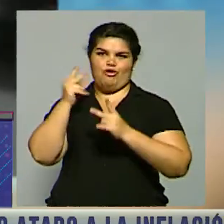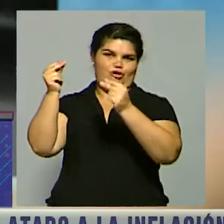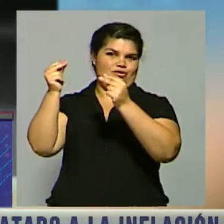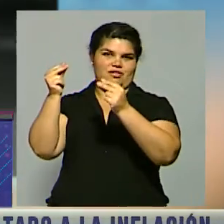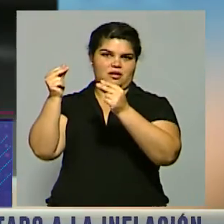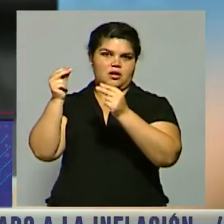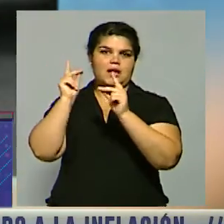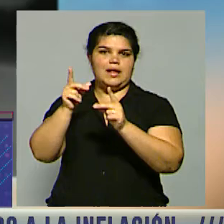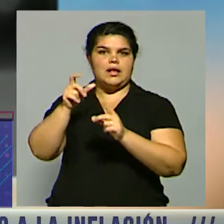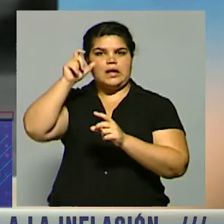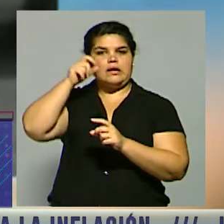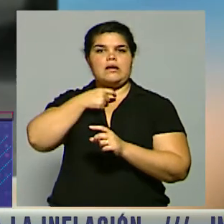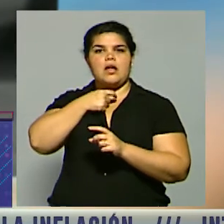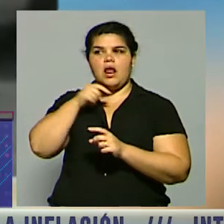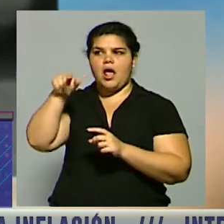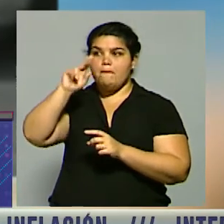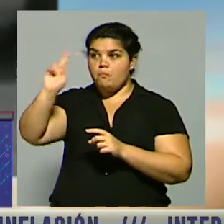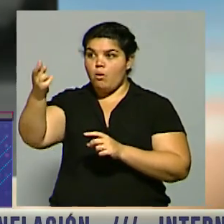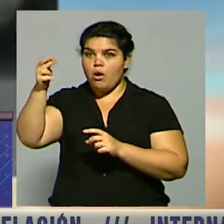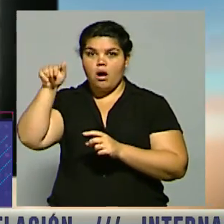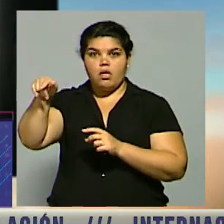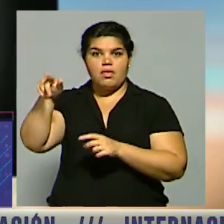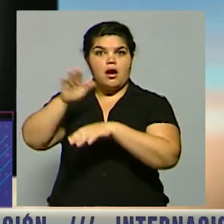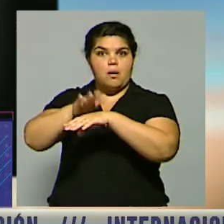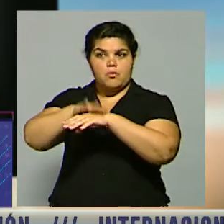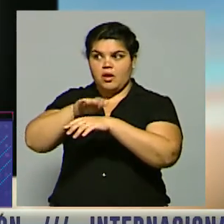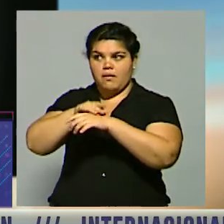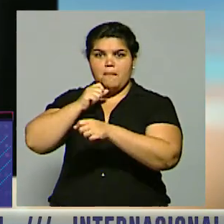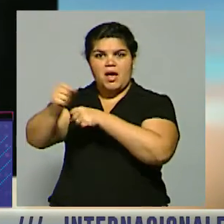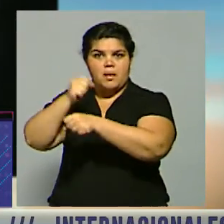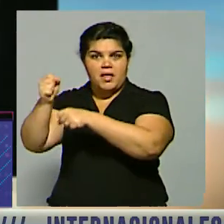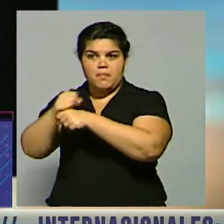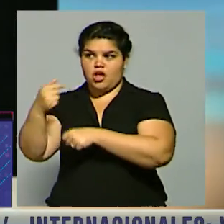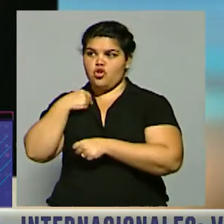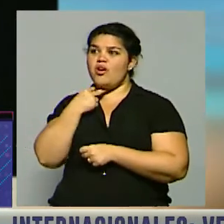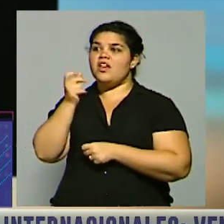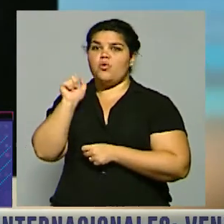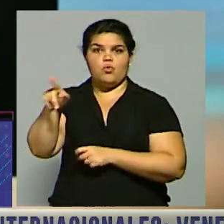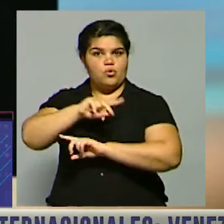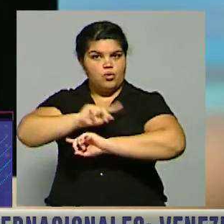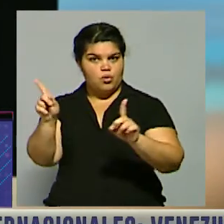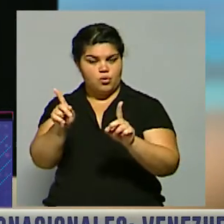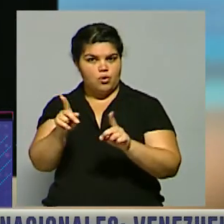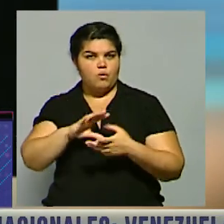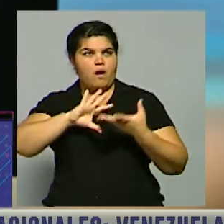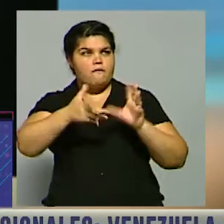ser ex hijos de genocidas, planteando, bueno, toda esta nueva forma de pensar